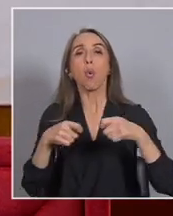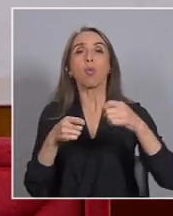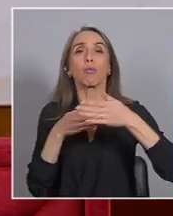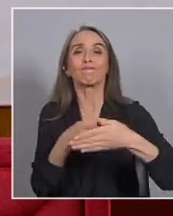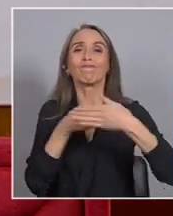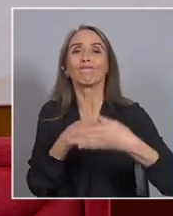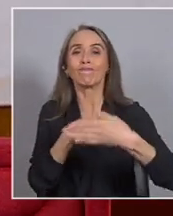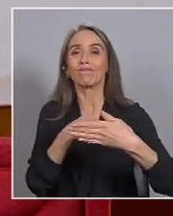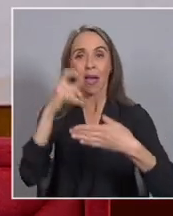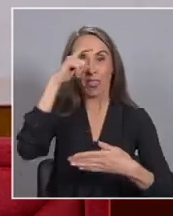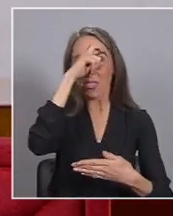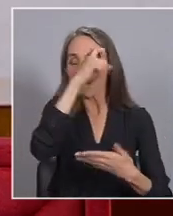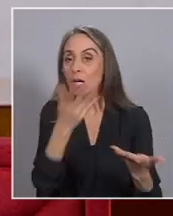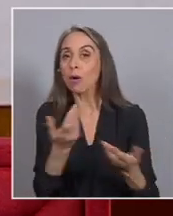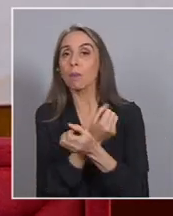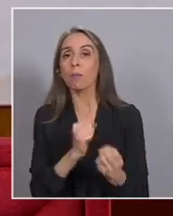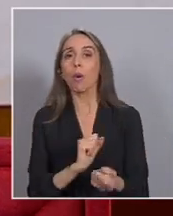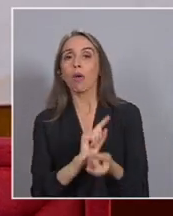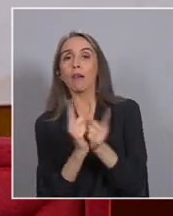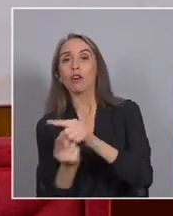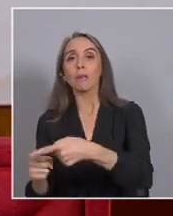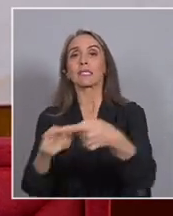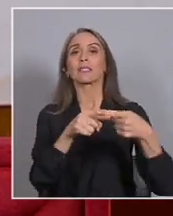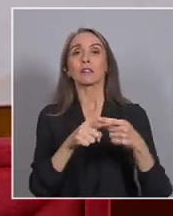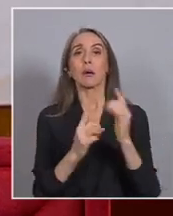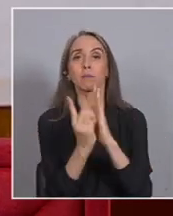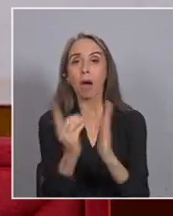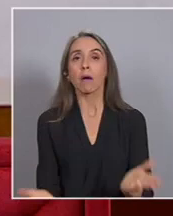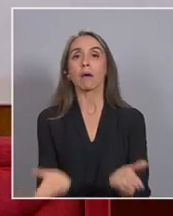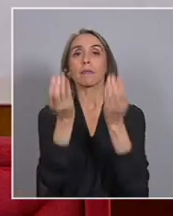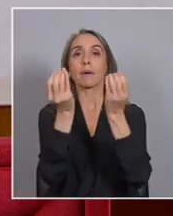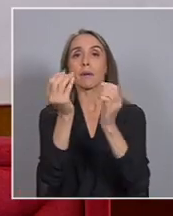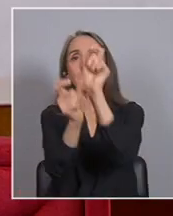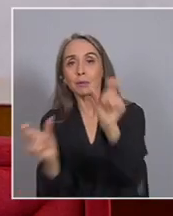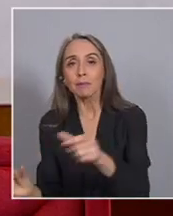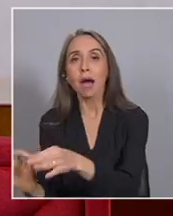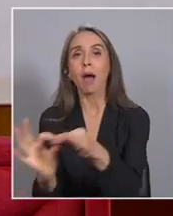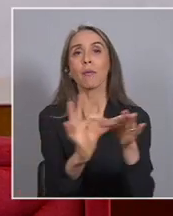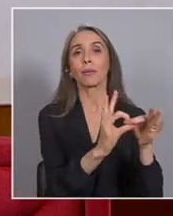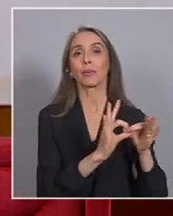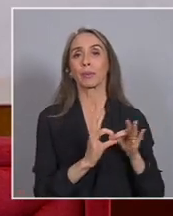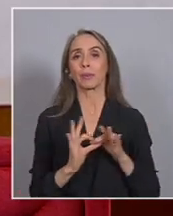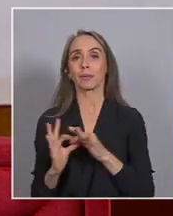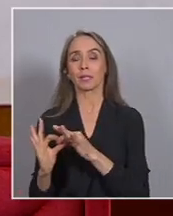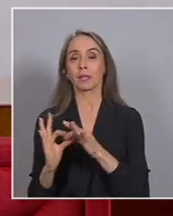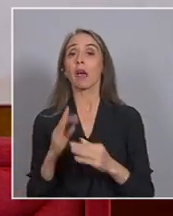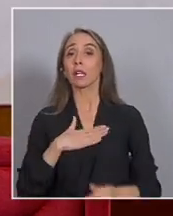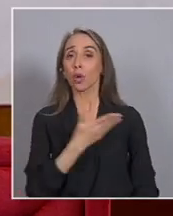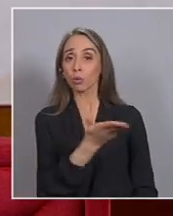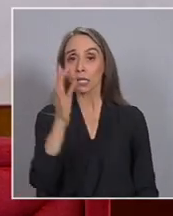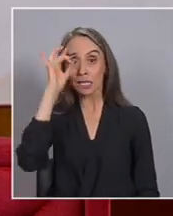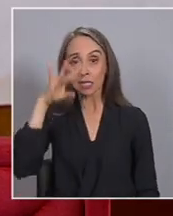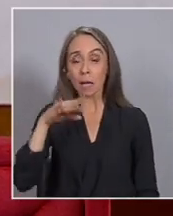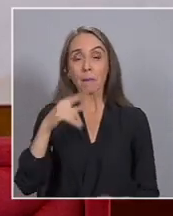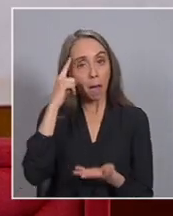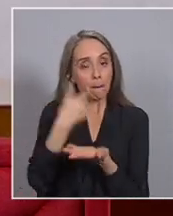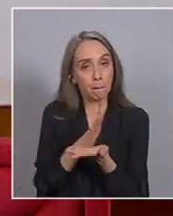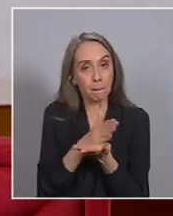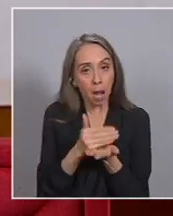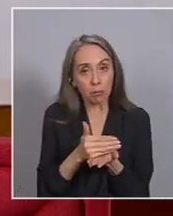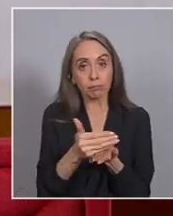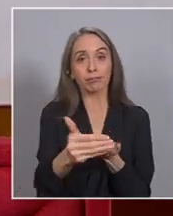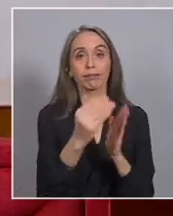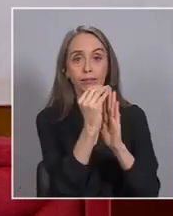dificultades que impiden que seamos una sociedad más próspera y cohesionada. Quiero que sepan que nuestra hoja de ruta